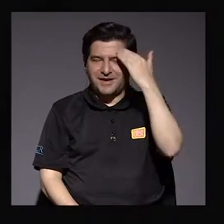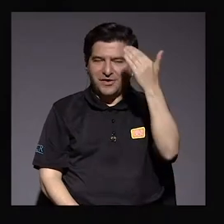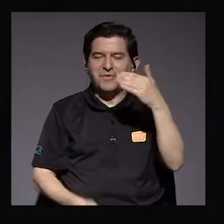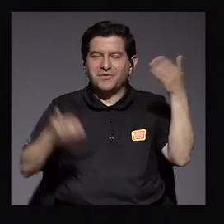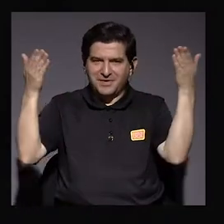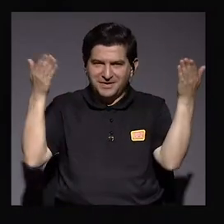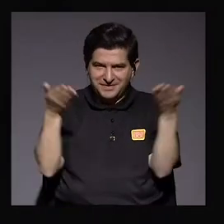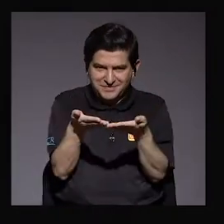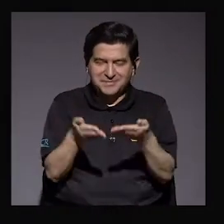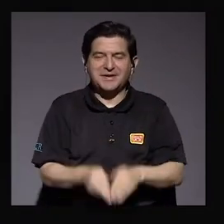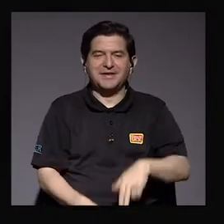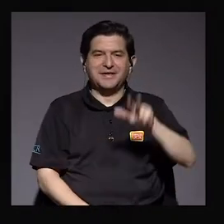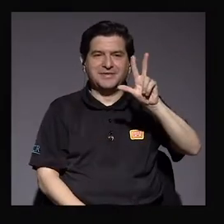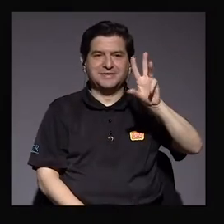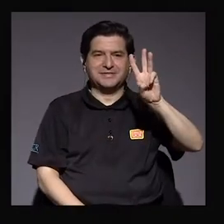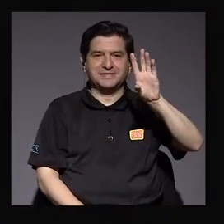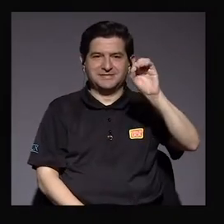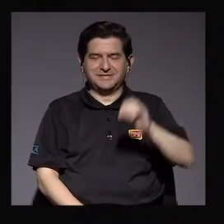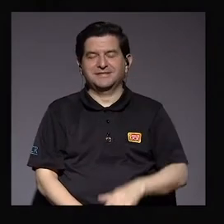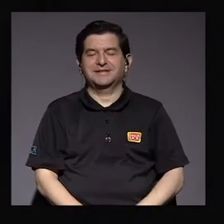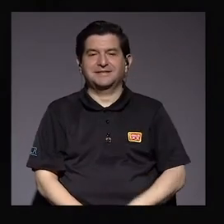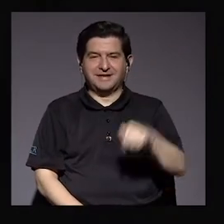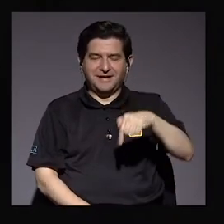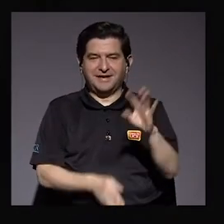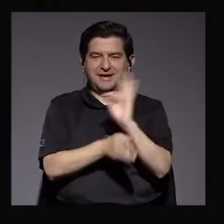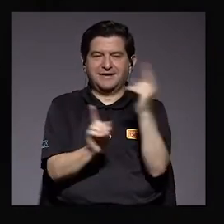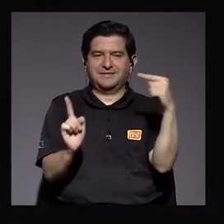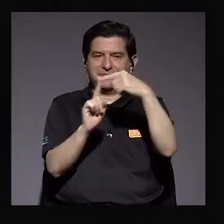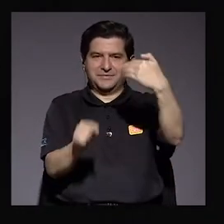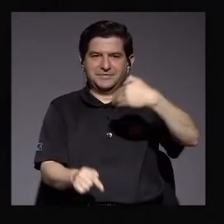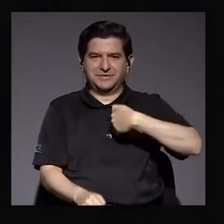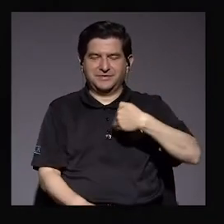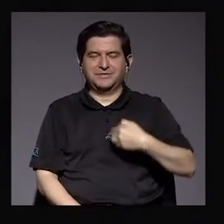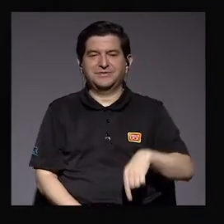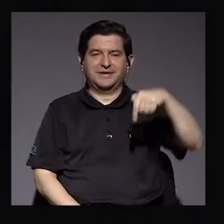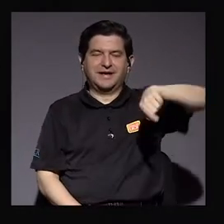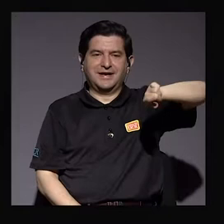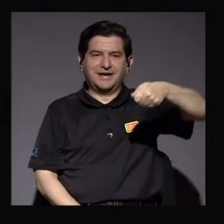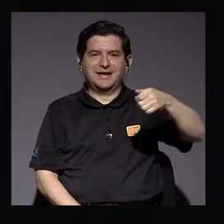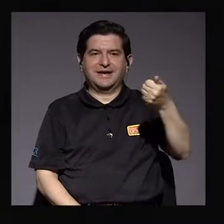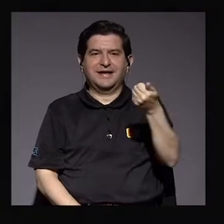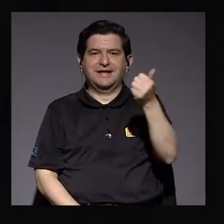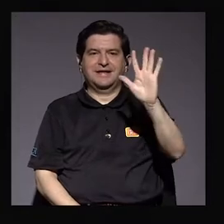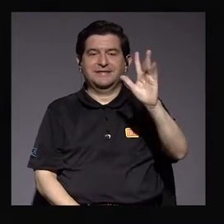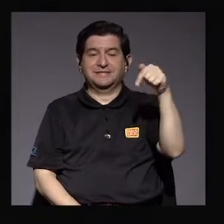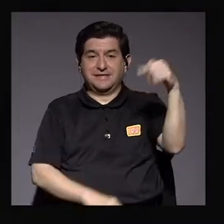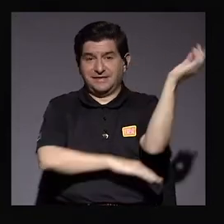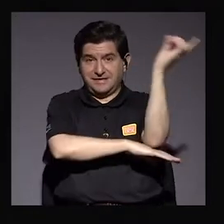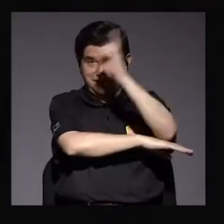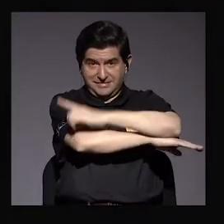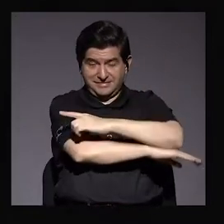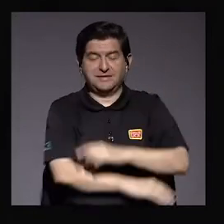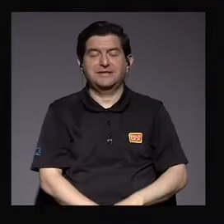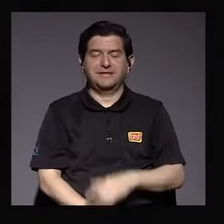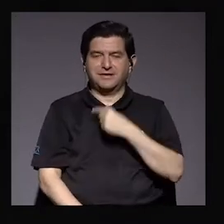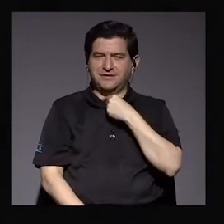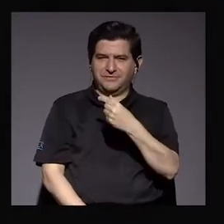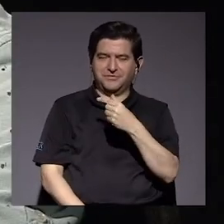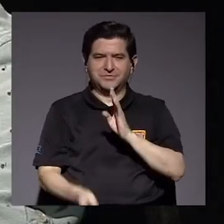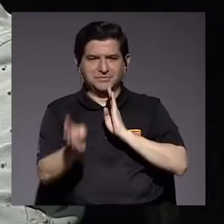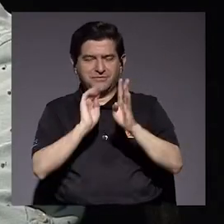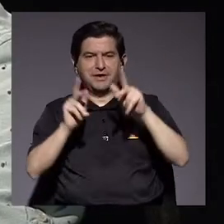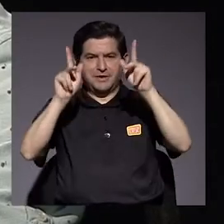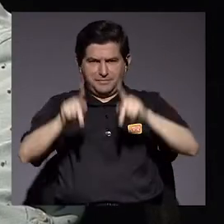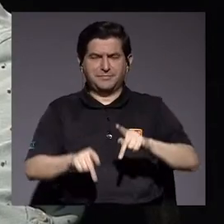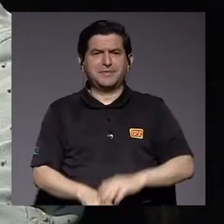Hola, bienvenidos y bienvenidas a 360, donde hacemos televisión con sentido acá en el Canal 15. El día de hoy tengo el gusto de conversar con una